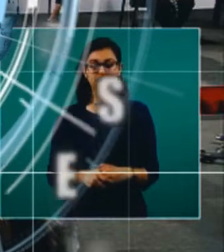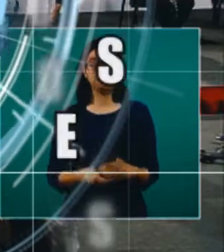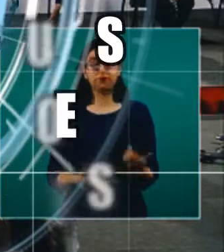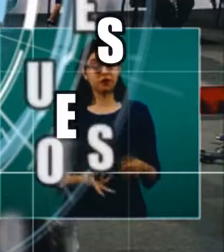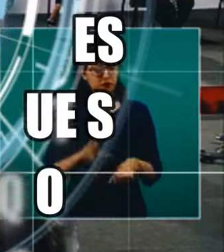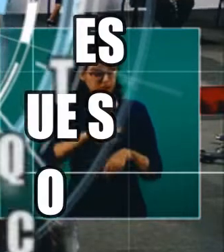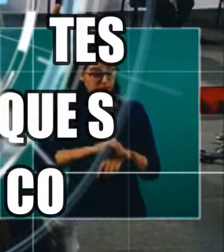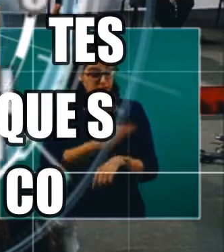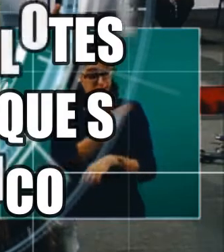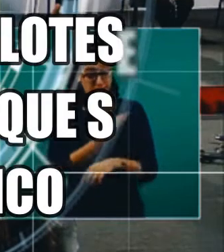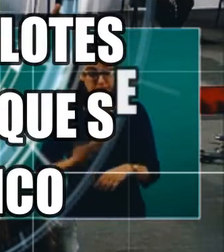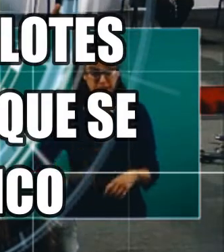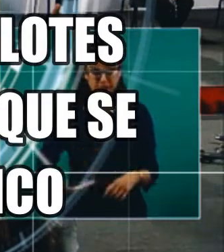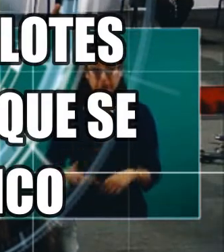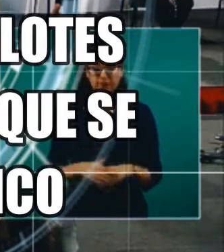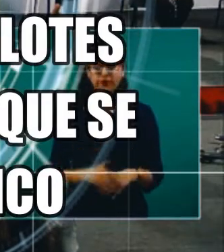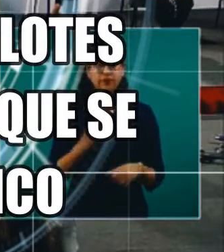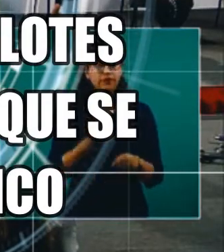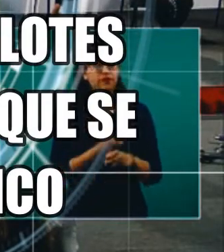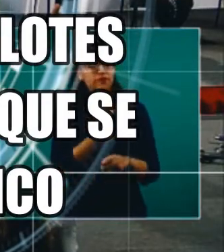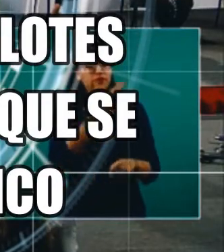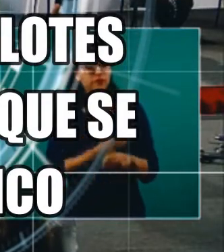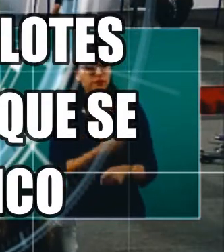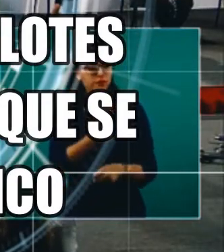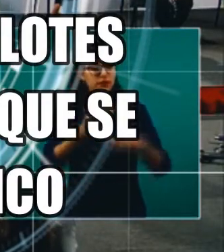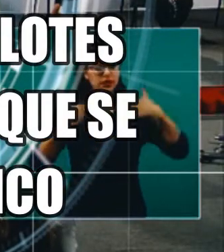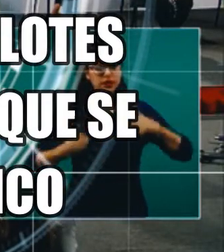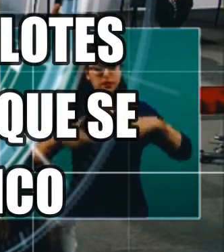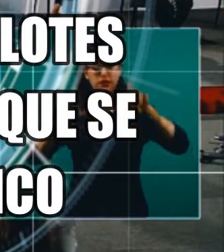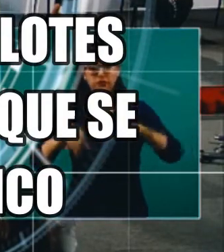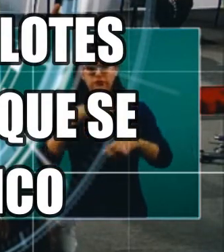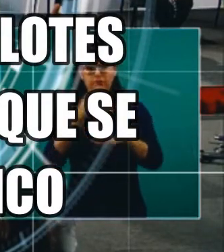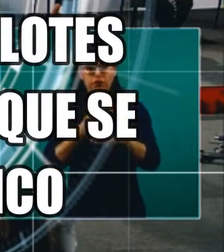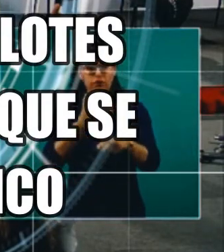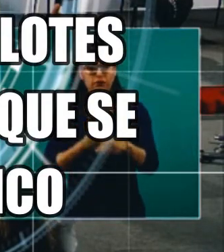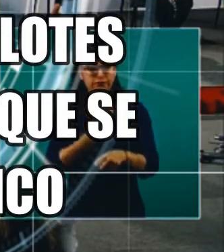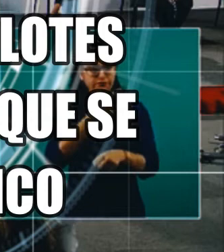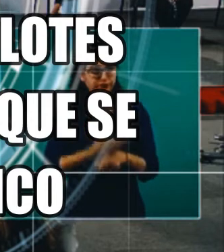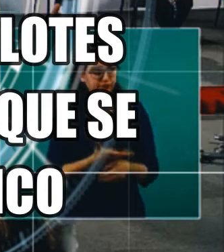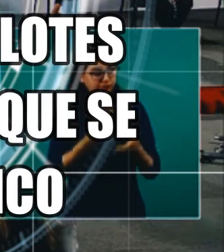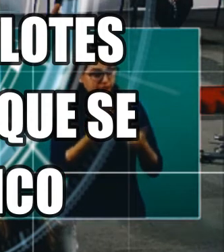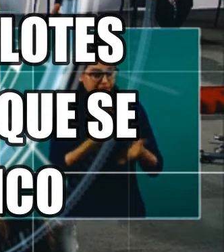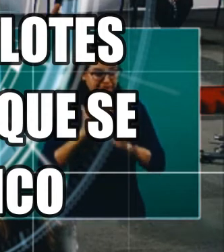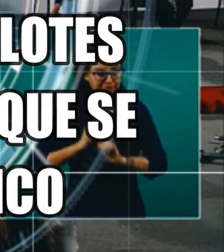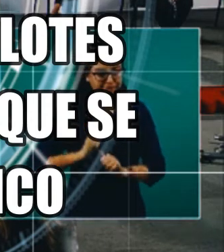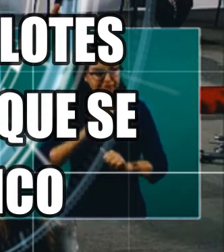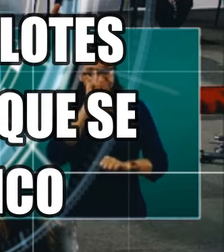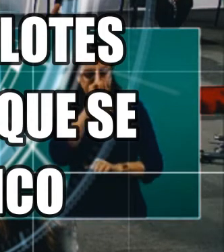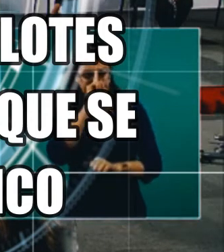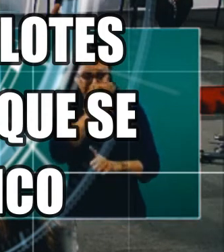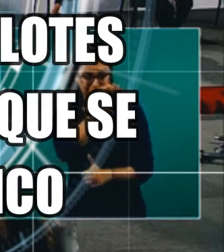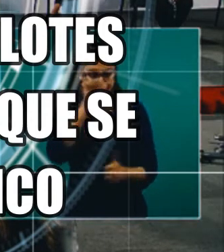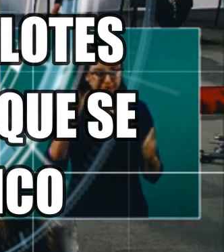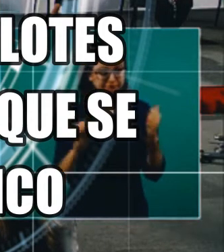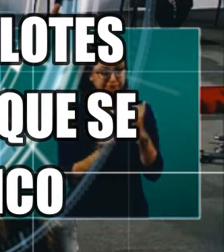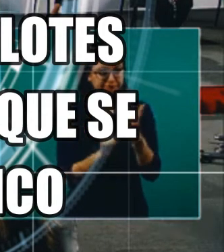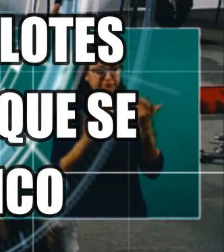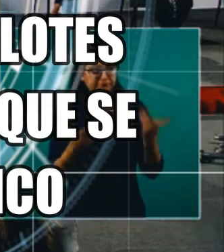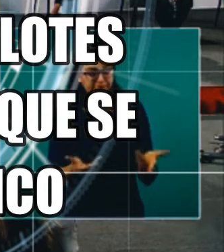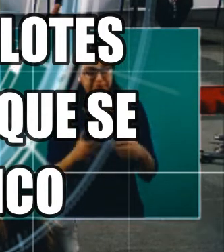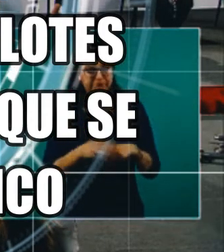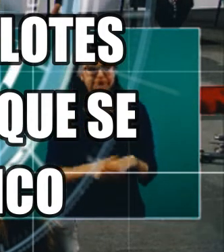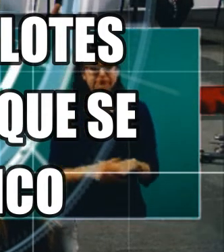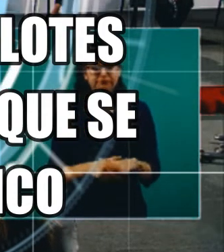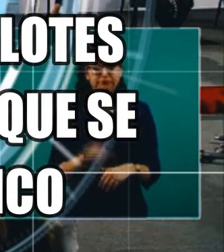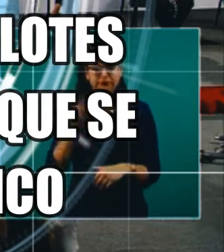Con su permiso, señor presidente, secretario, canciller, subsecretario, ministra, asesora, felicidades por este 25